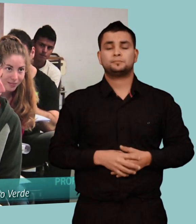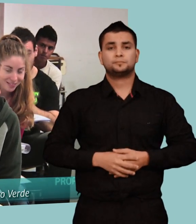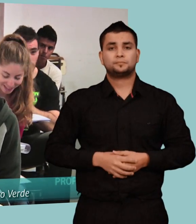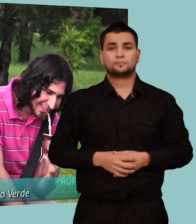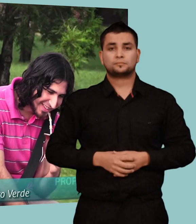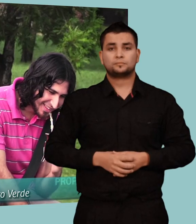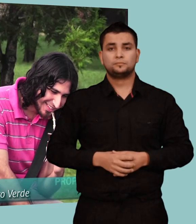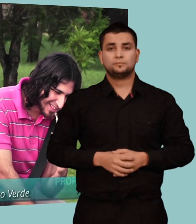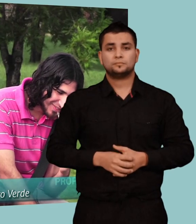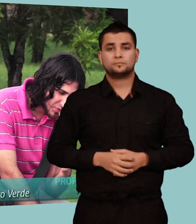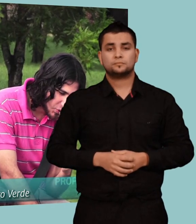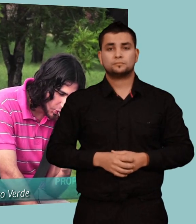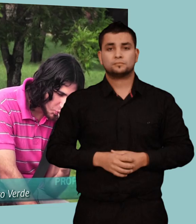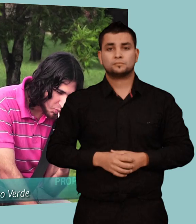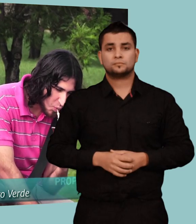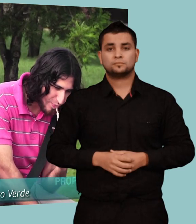Música